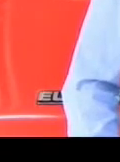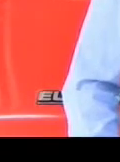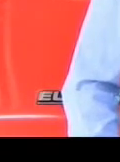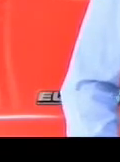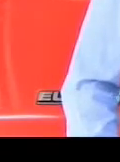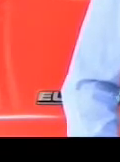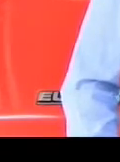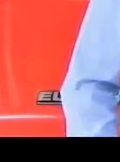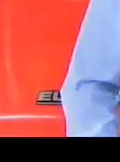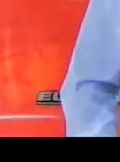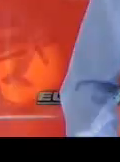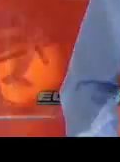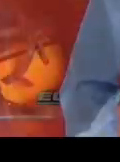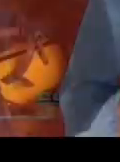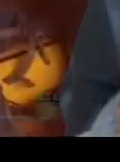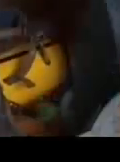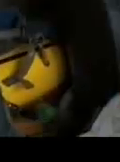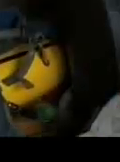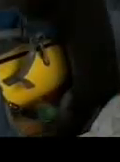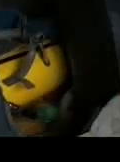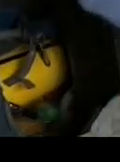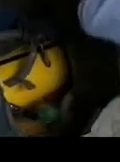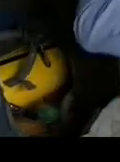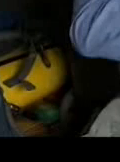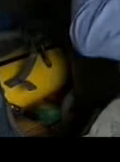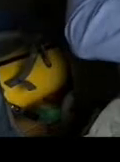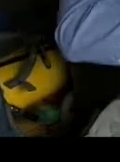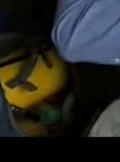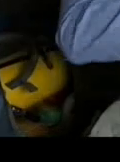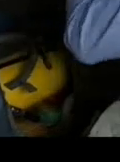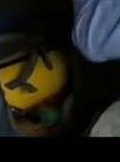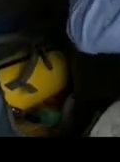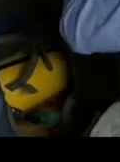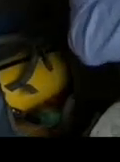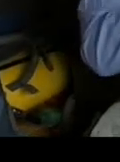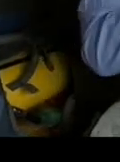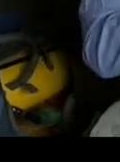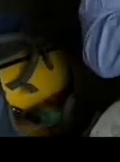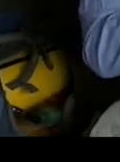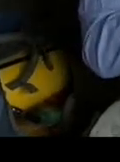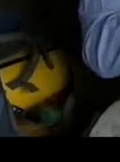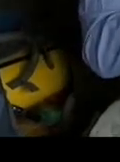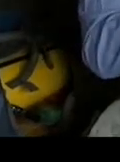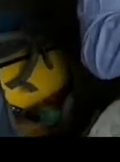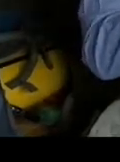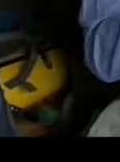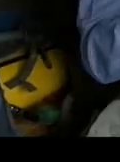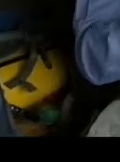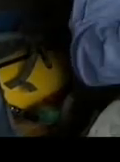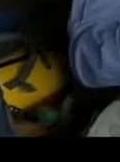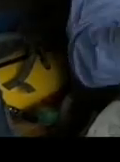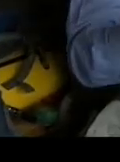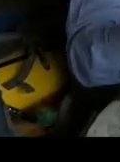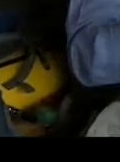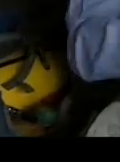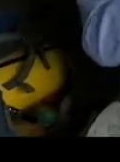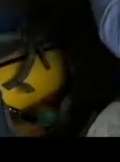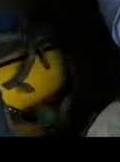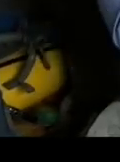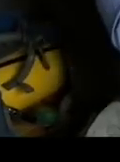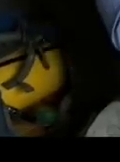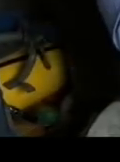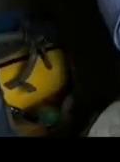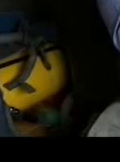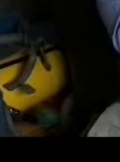de 1 a 3 años. Se exceptúan las quemas agrícolas o domésticas ocasionadas por los agricultores